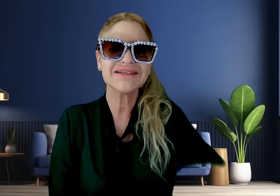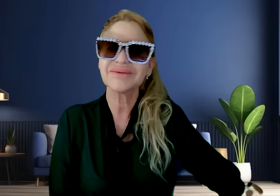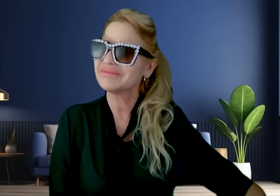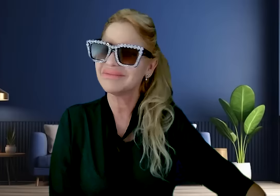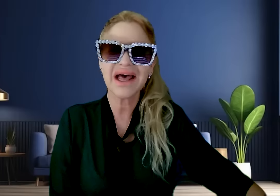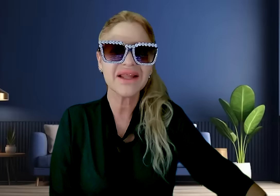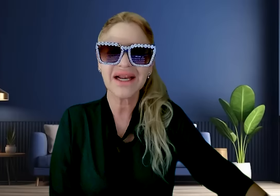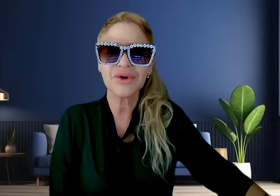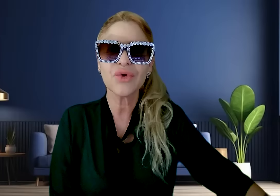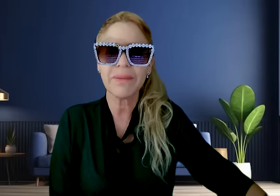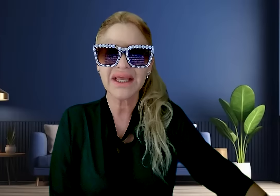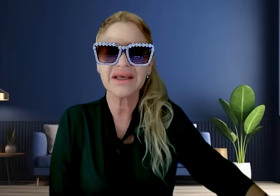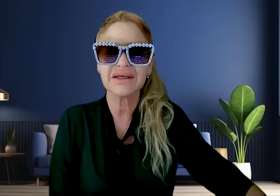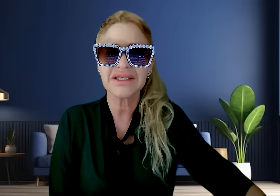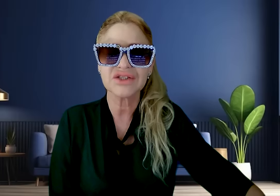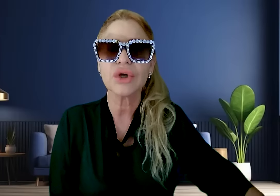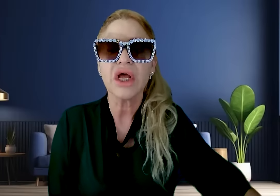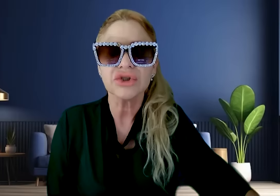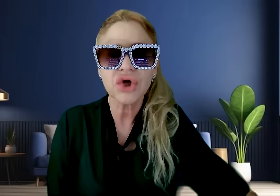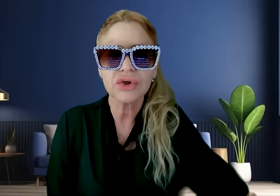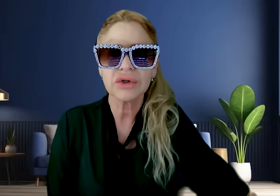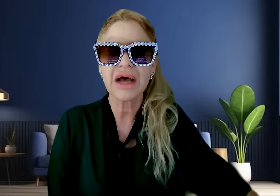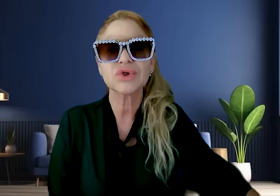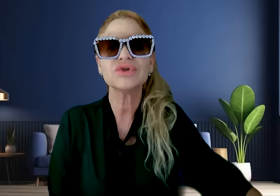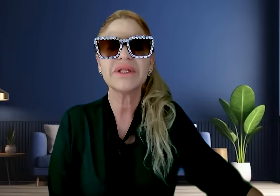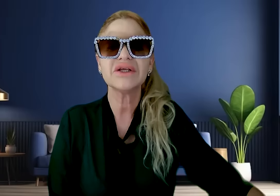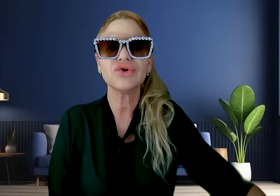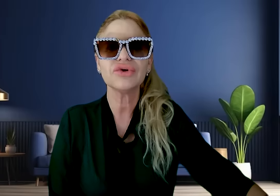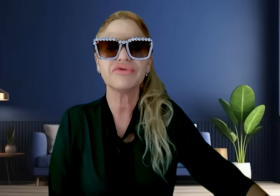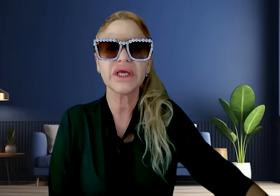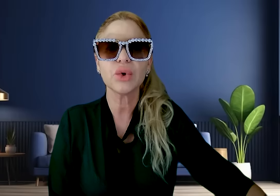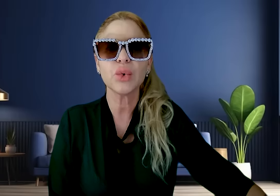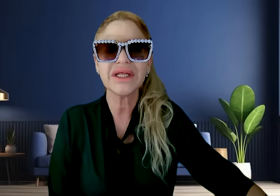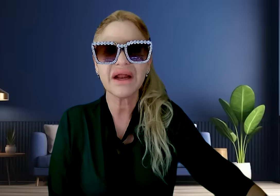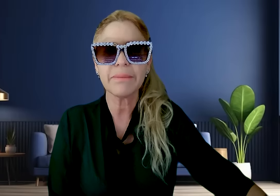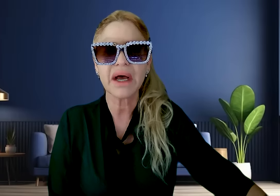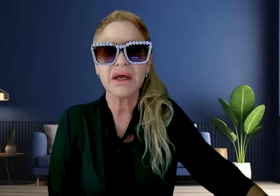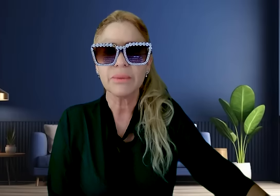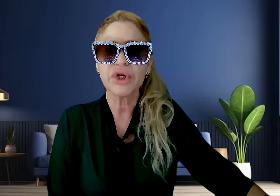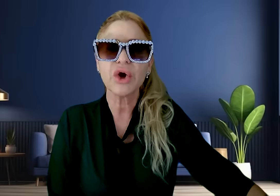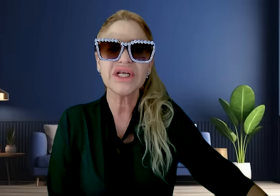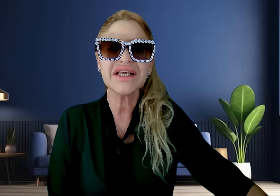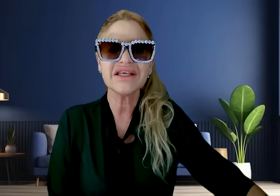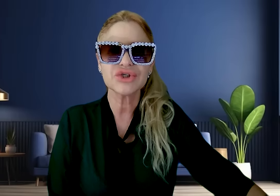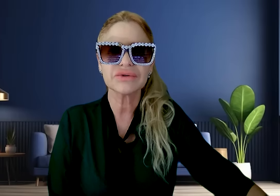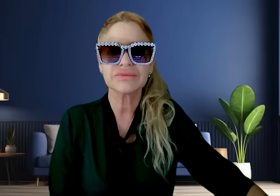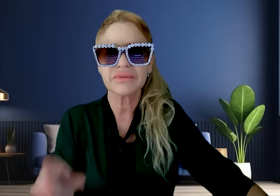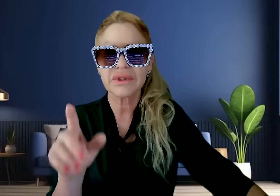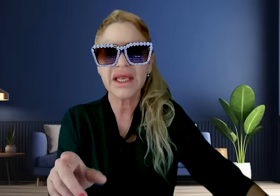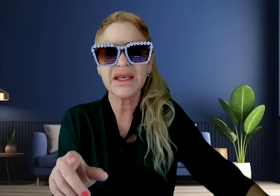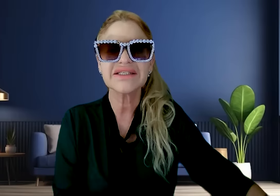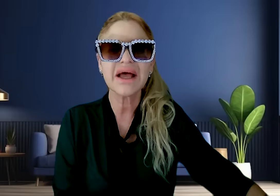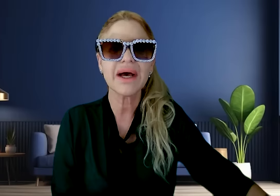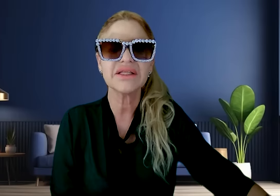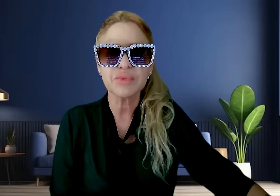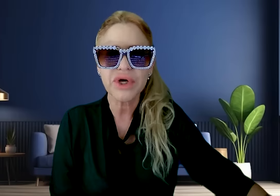que nada raro con Michael Jackson. Todo, absolutamente todo, fue una trampa, porque como les he dicho,